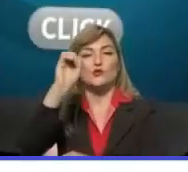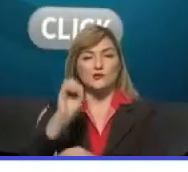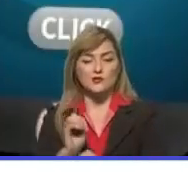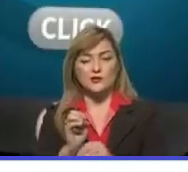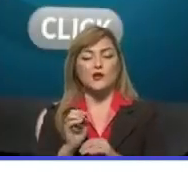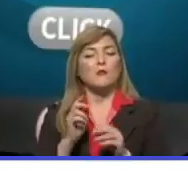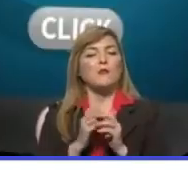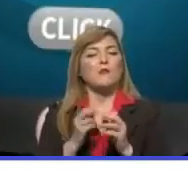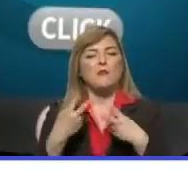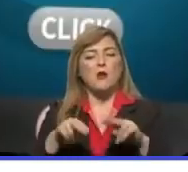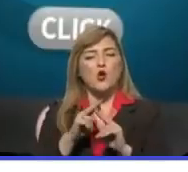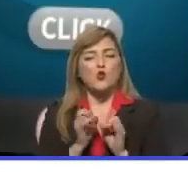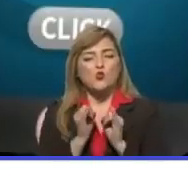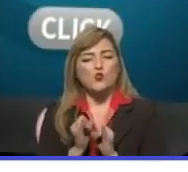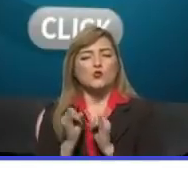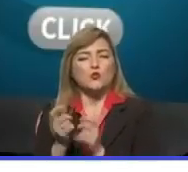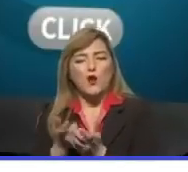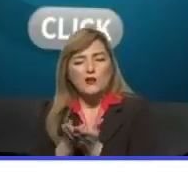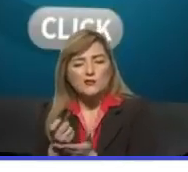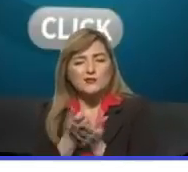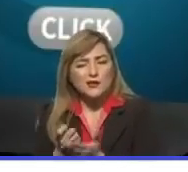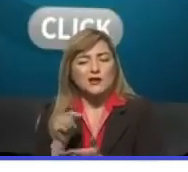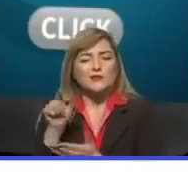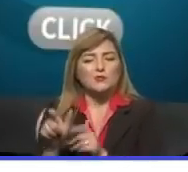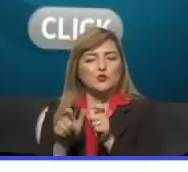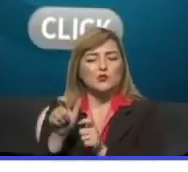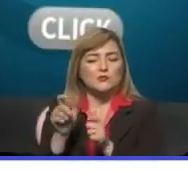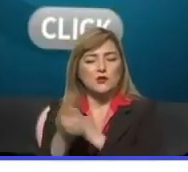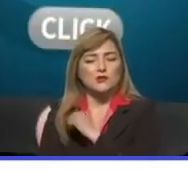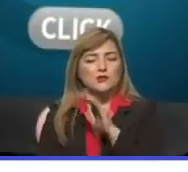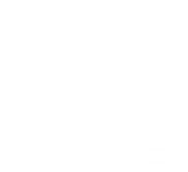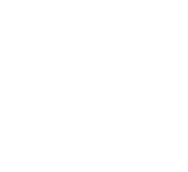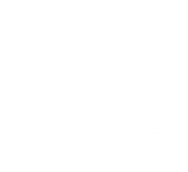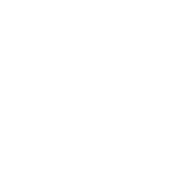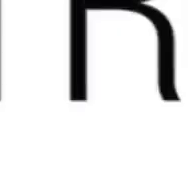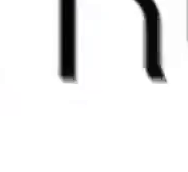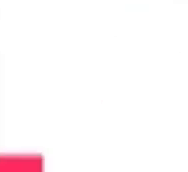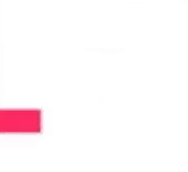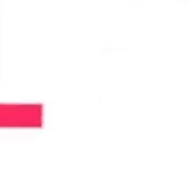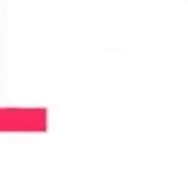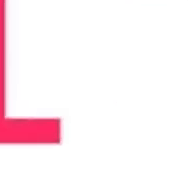los países en desarrollo. En el caso de Ecuador, representa el 16%.